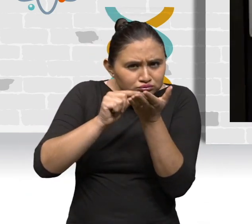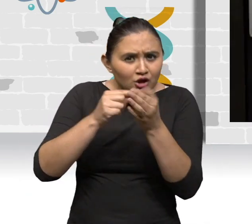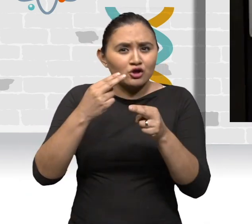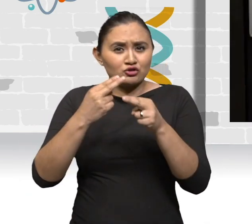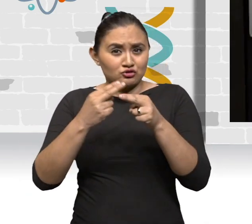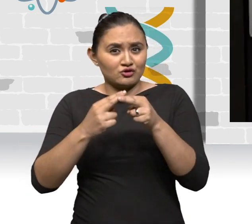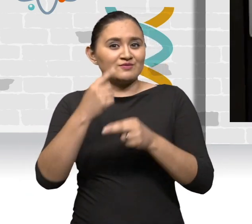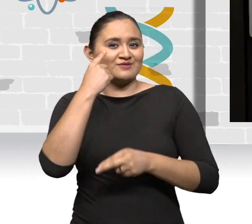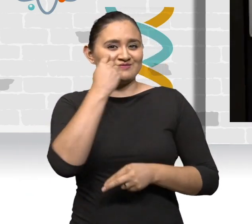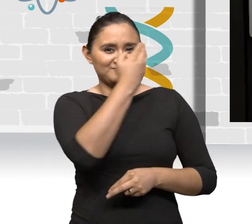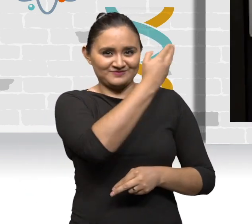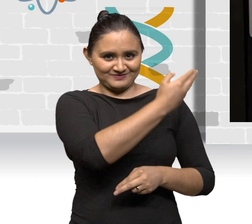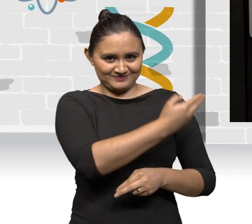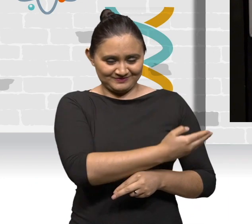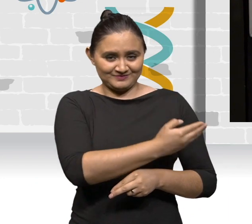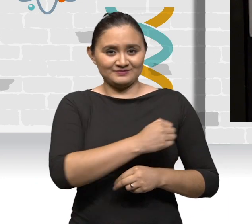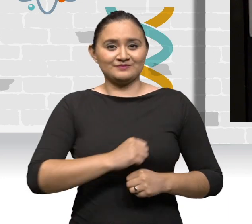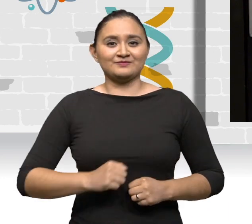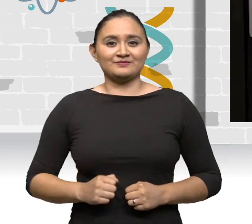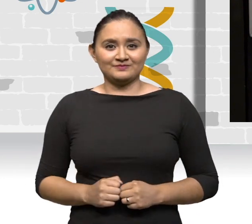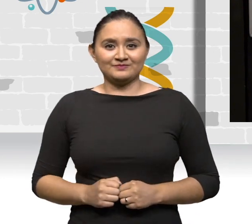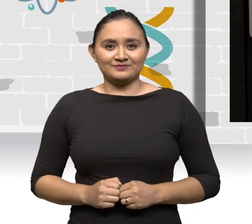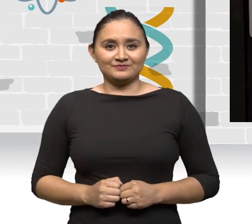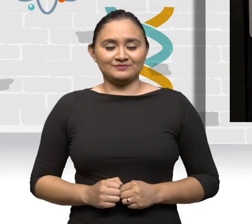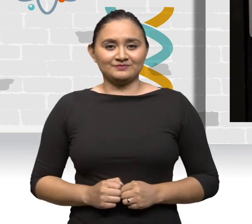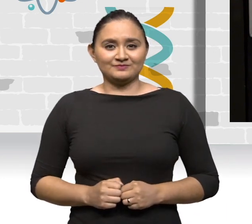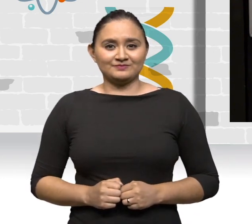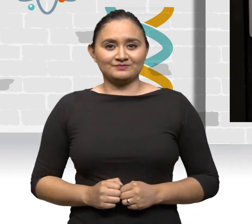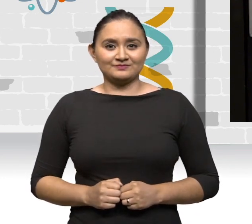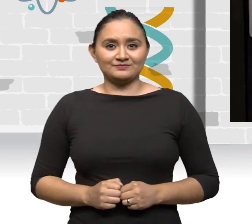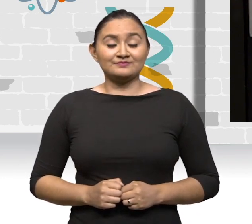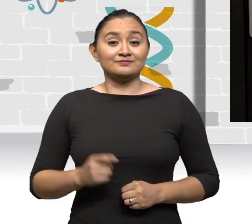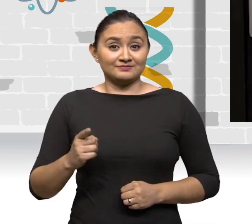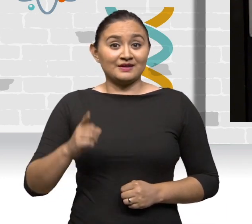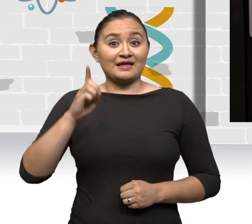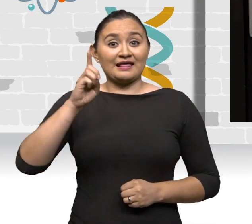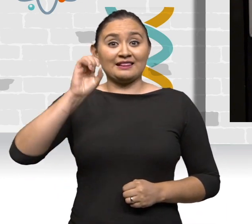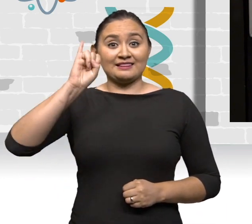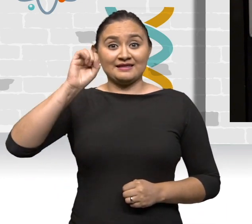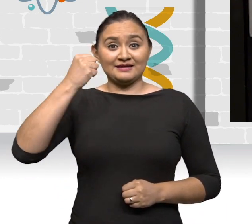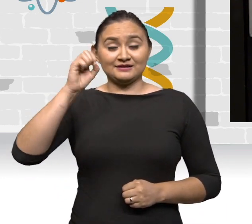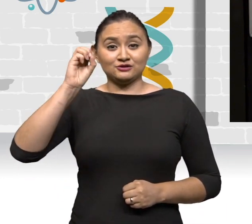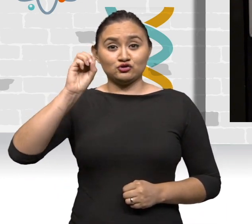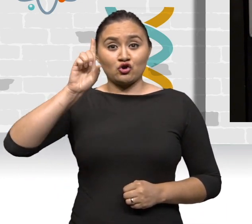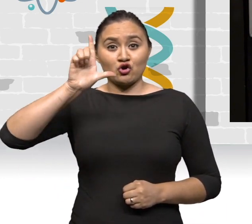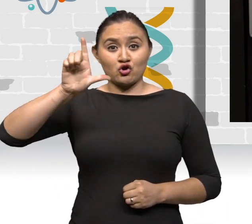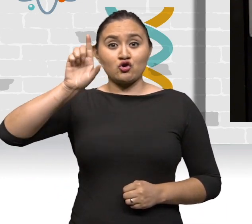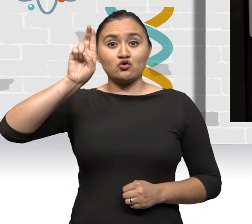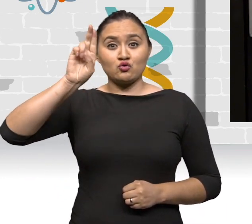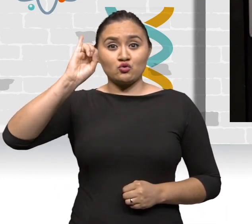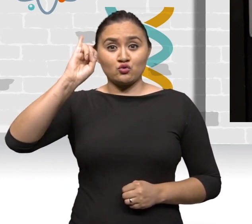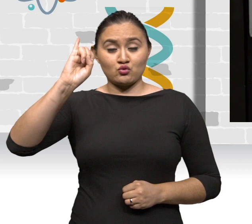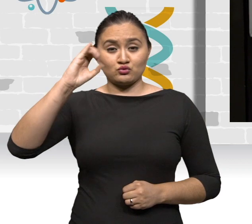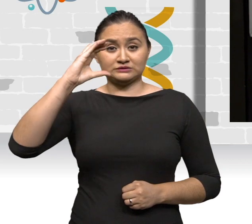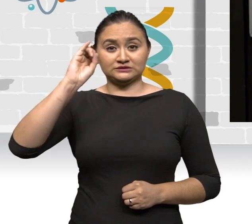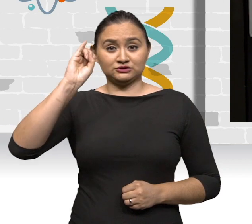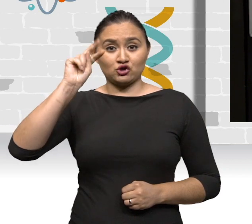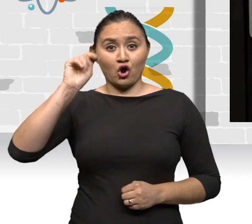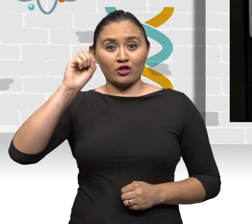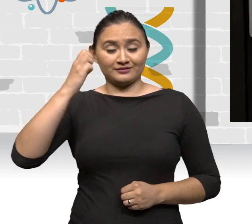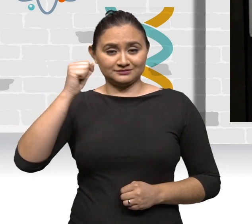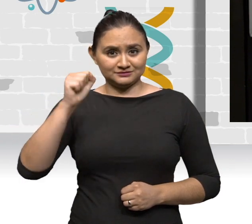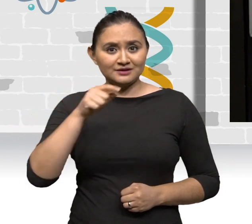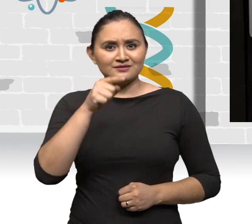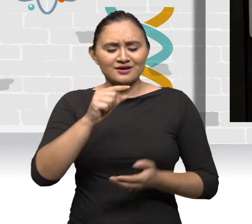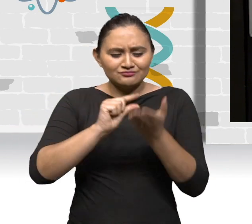partículas se denominan fase dispersa y la sustancia donde se dispersan, fase dispersora. En las disoluciones, las partículas se dispersan a nivel